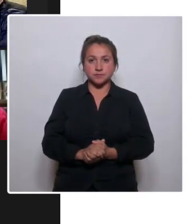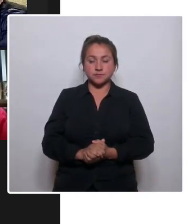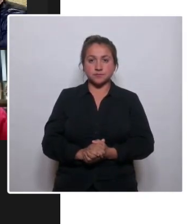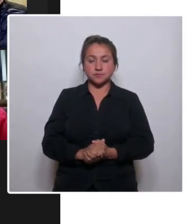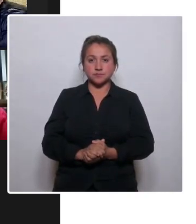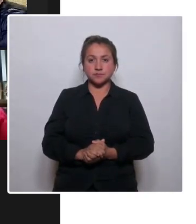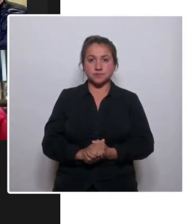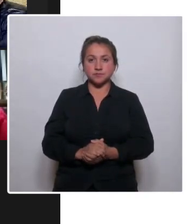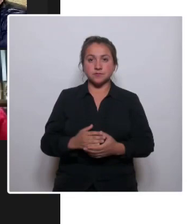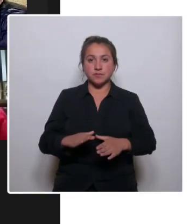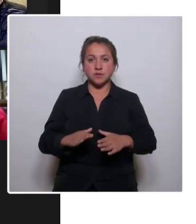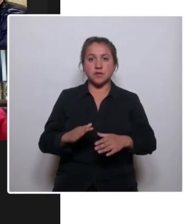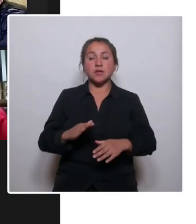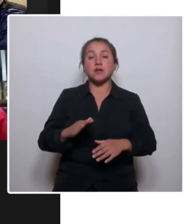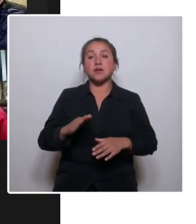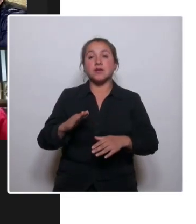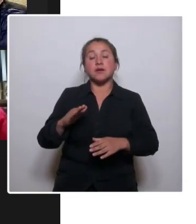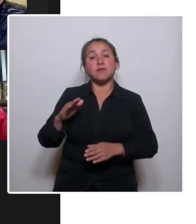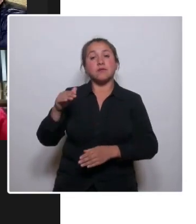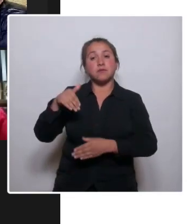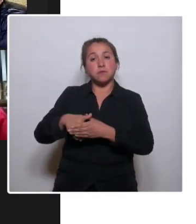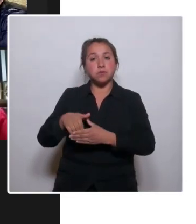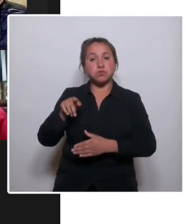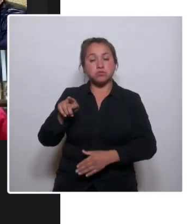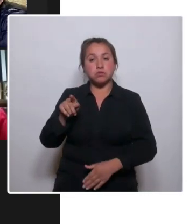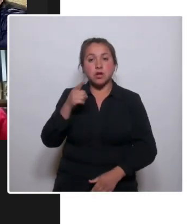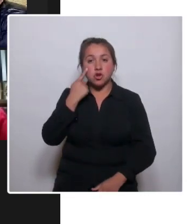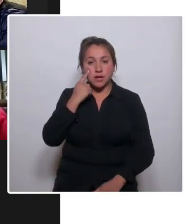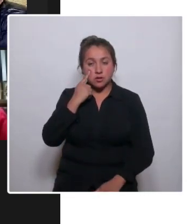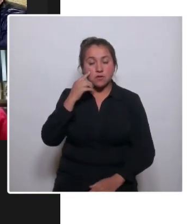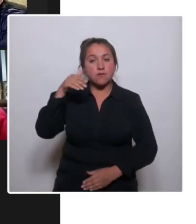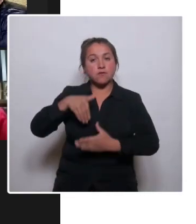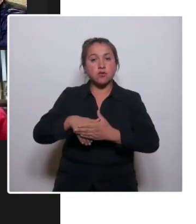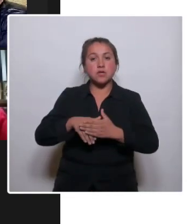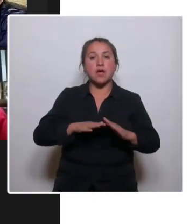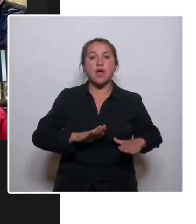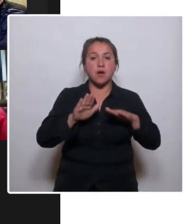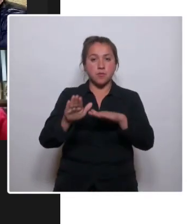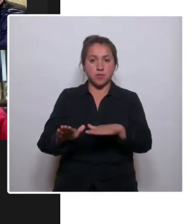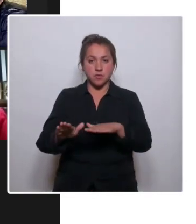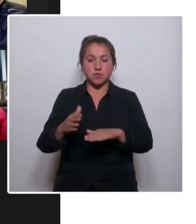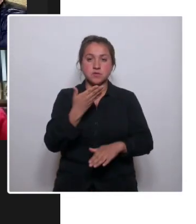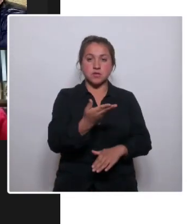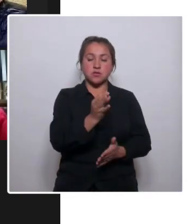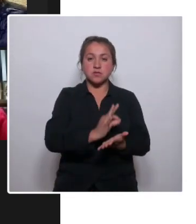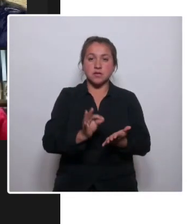Convencional Loreto Vidal, ¿cómo vota? A favor, señor secretario.